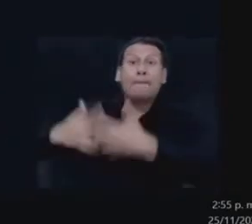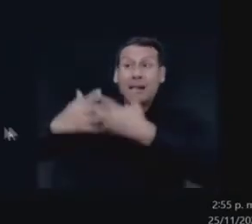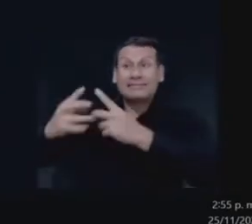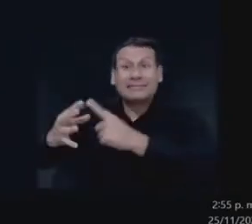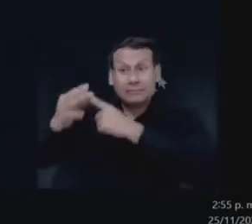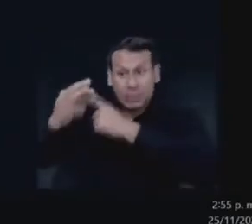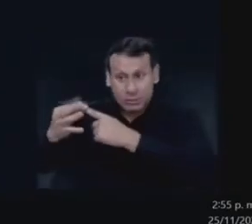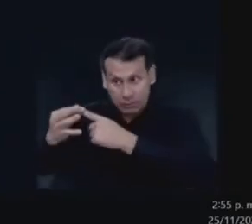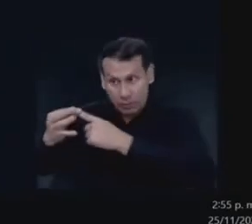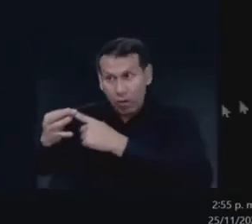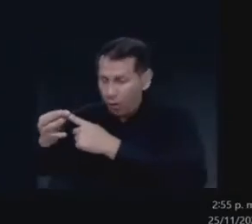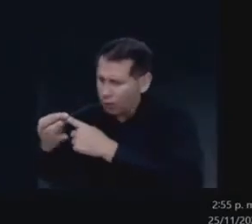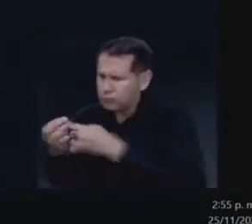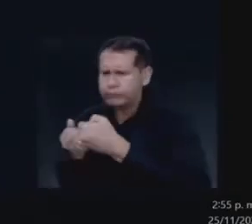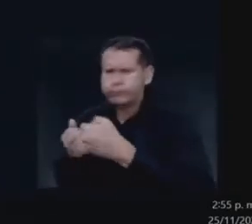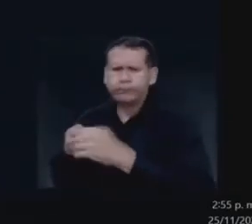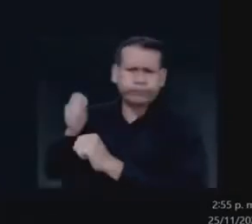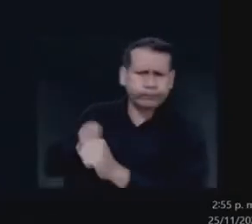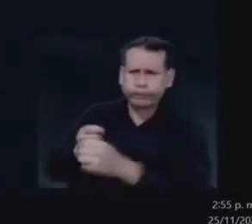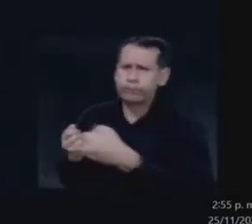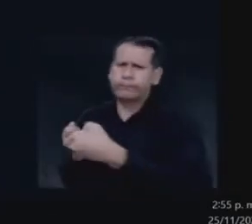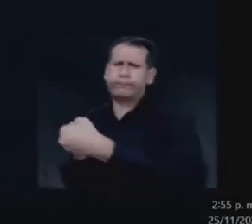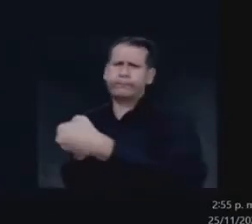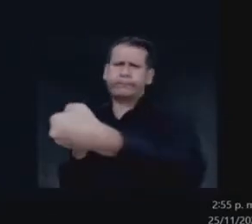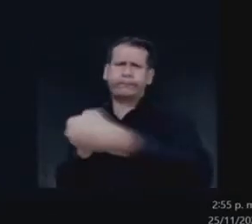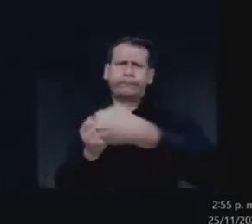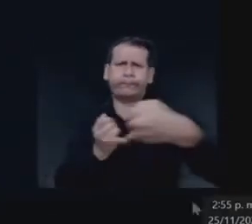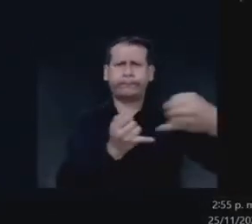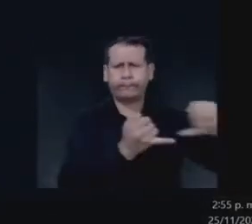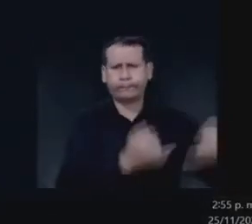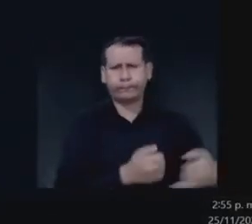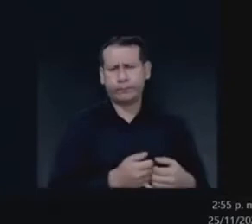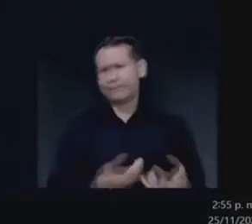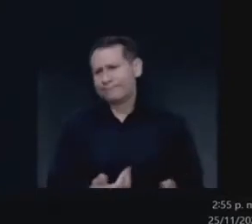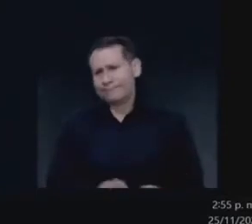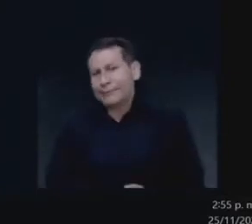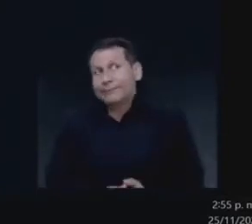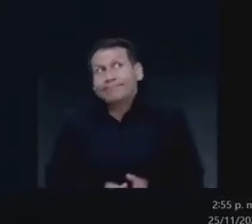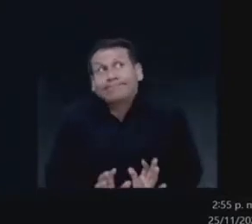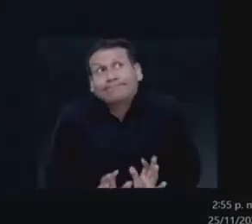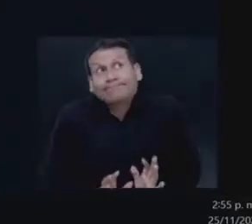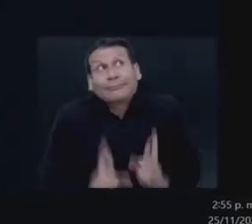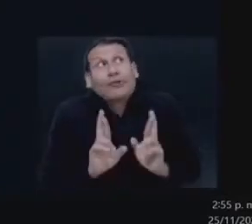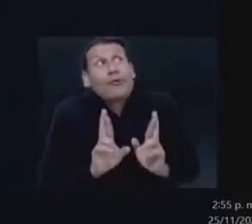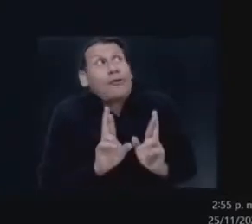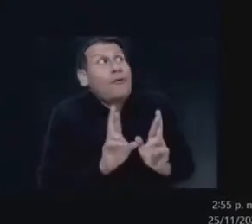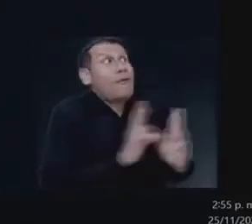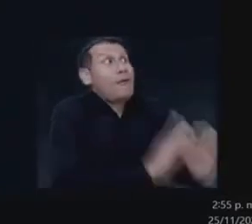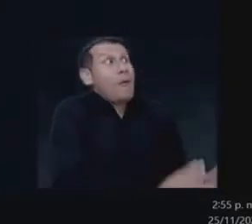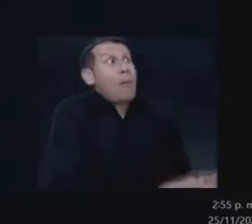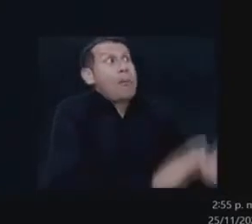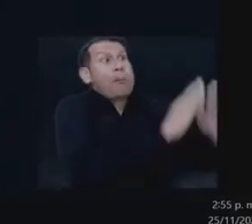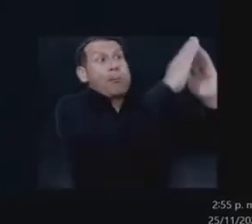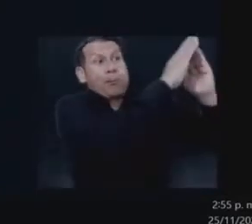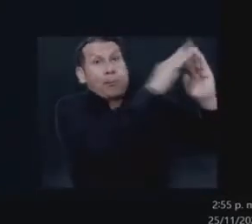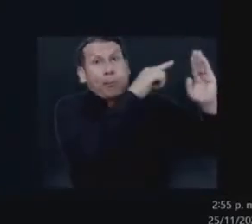lugar que era siempre Estados Unidos, ¿no? Que era donde estaba la red de